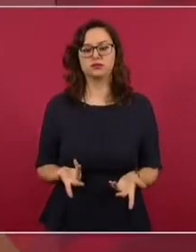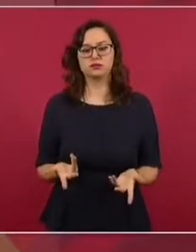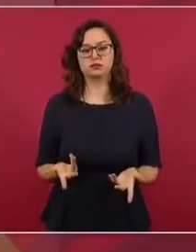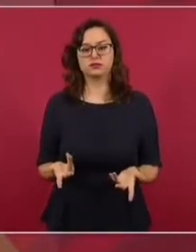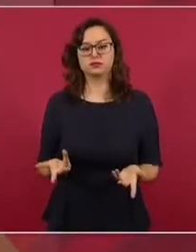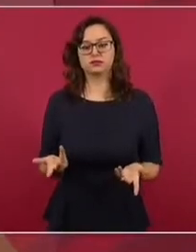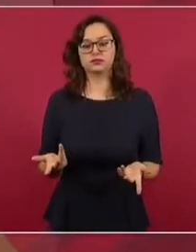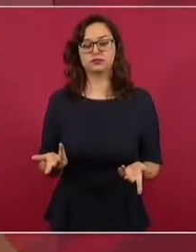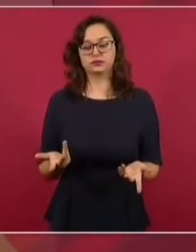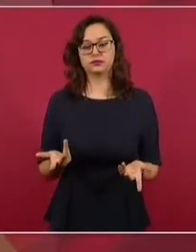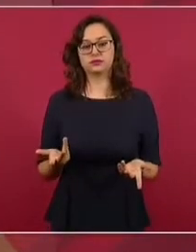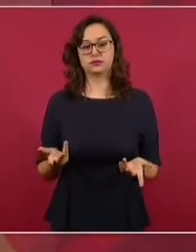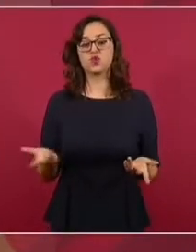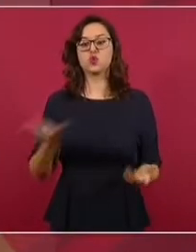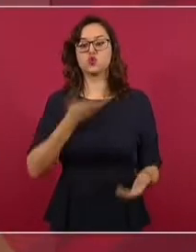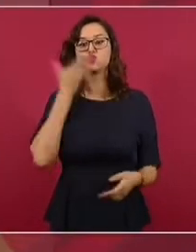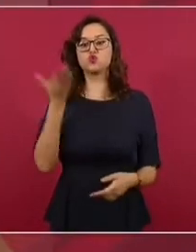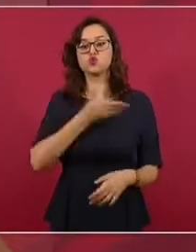mediante el acuerdo